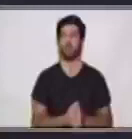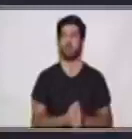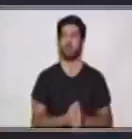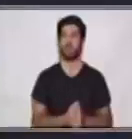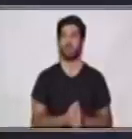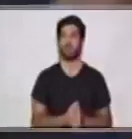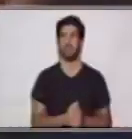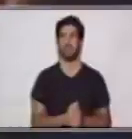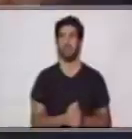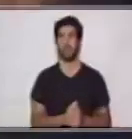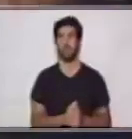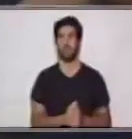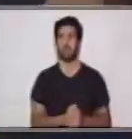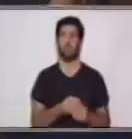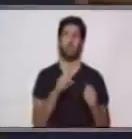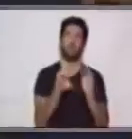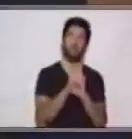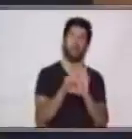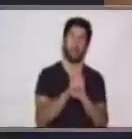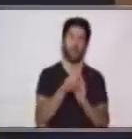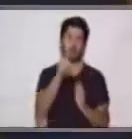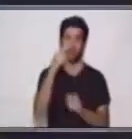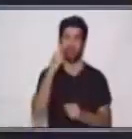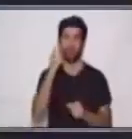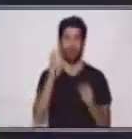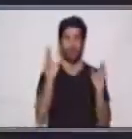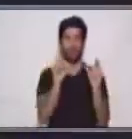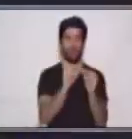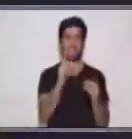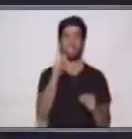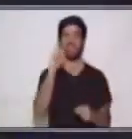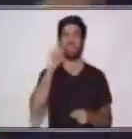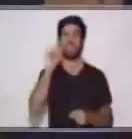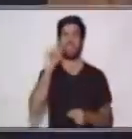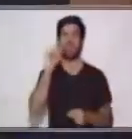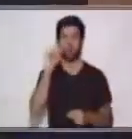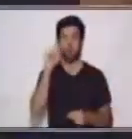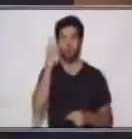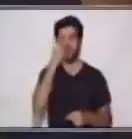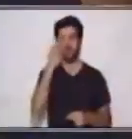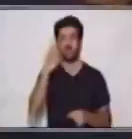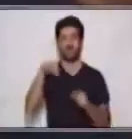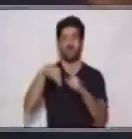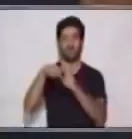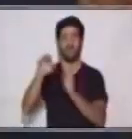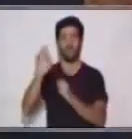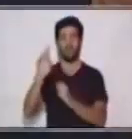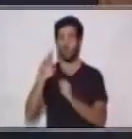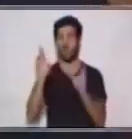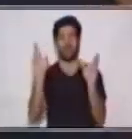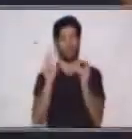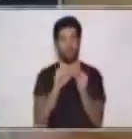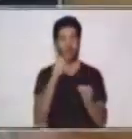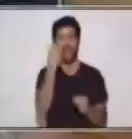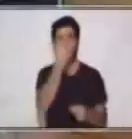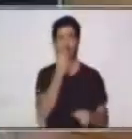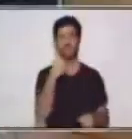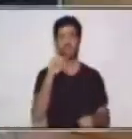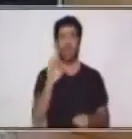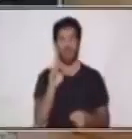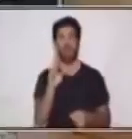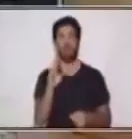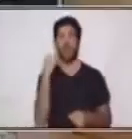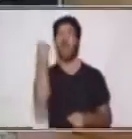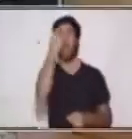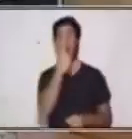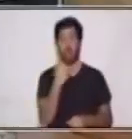instituciones, marcas comerciales, títulos y obras deben de llevar inicial mayúscula. Ahora bien, si